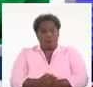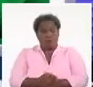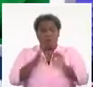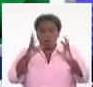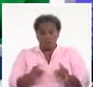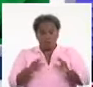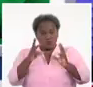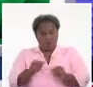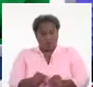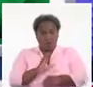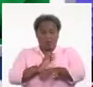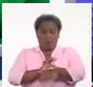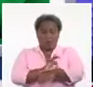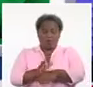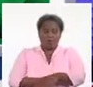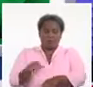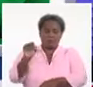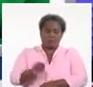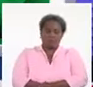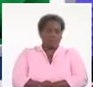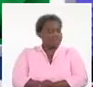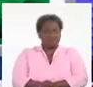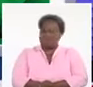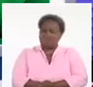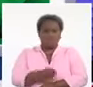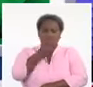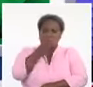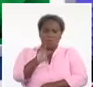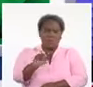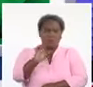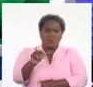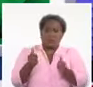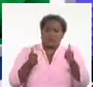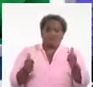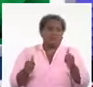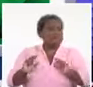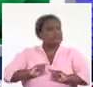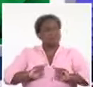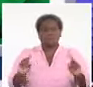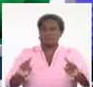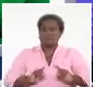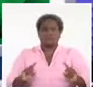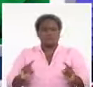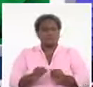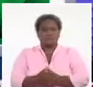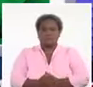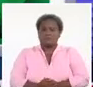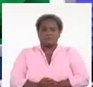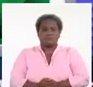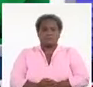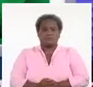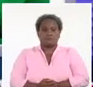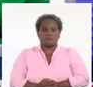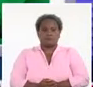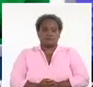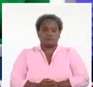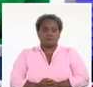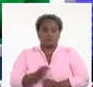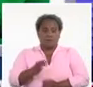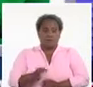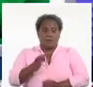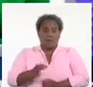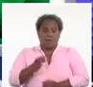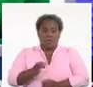desfavorables, no podemos decir otra cosa. Y indiscutiblemente sin pesimismo lo